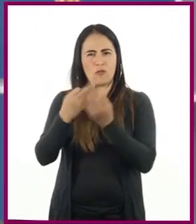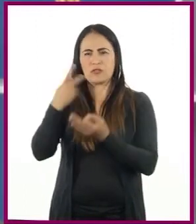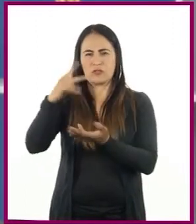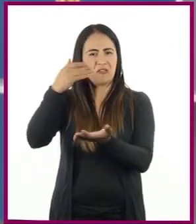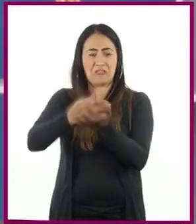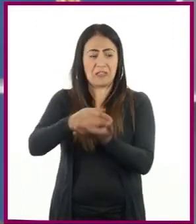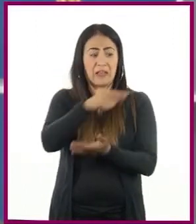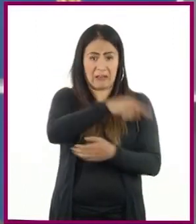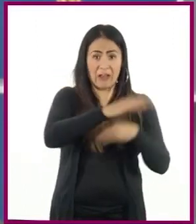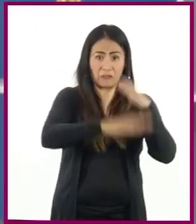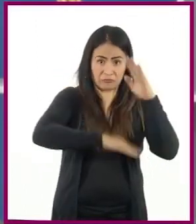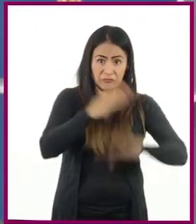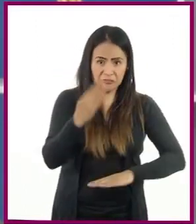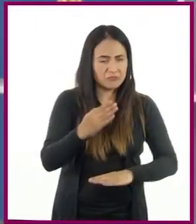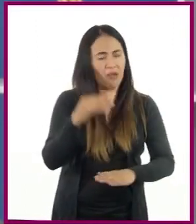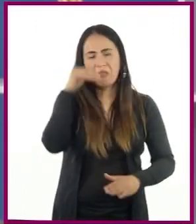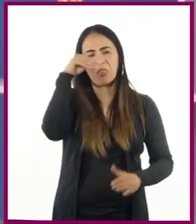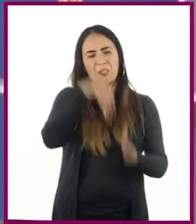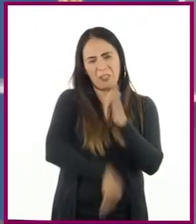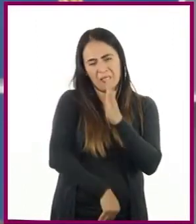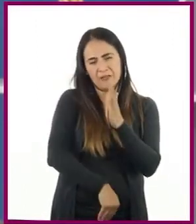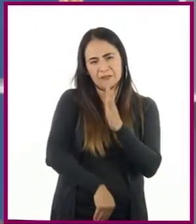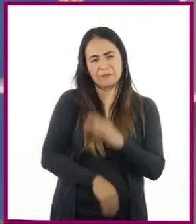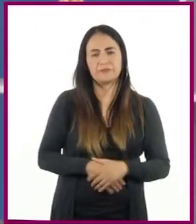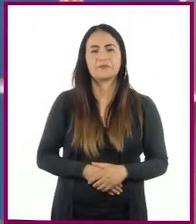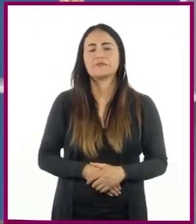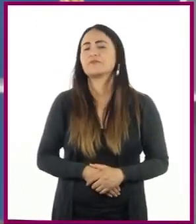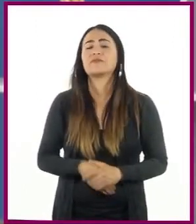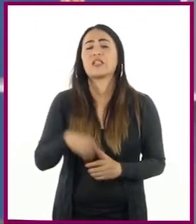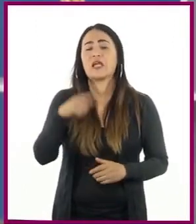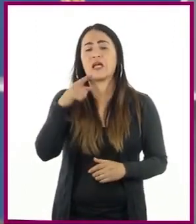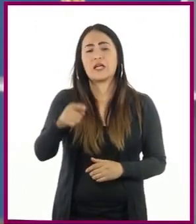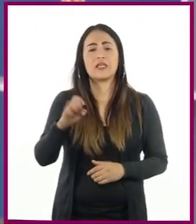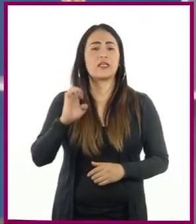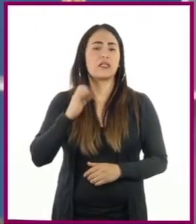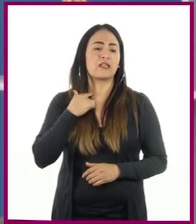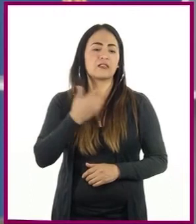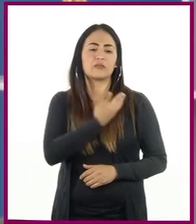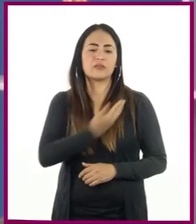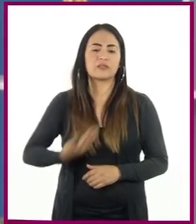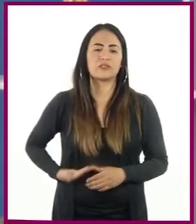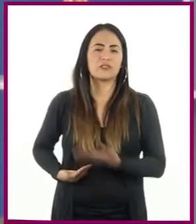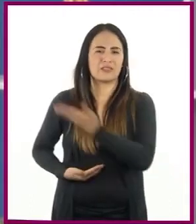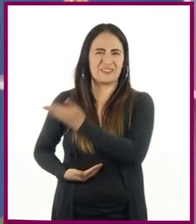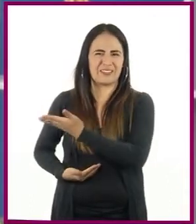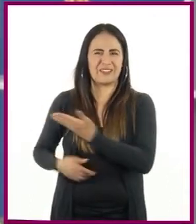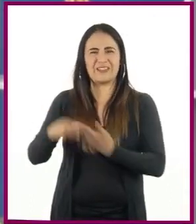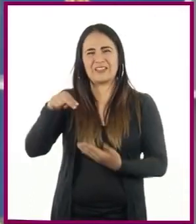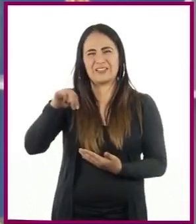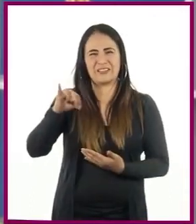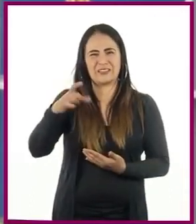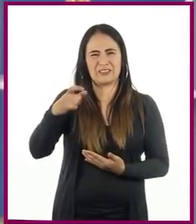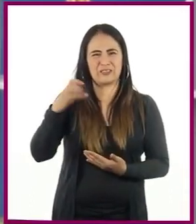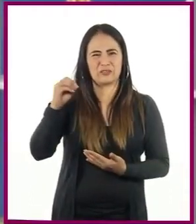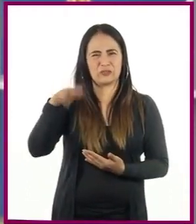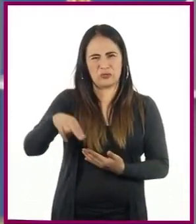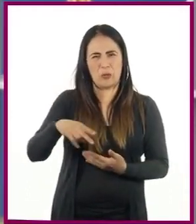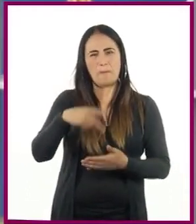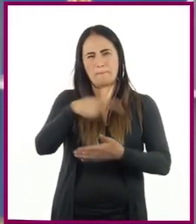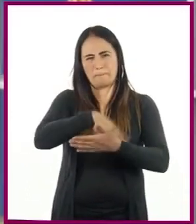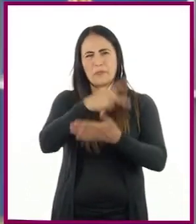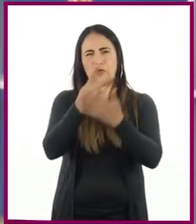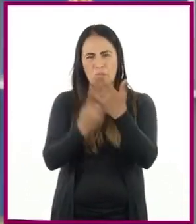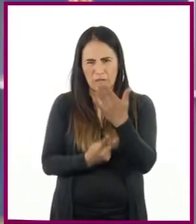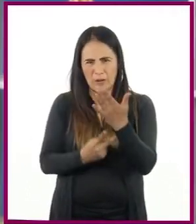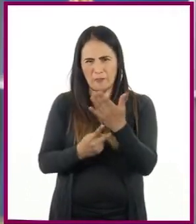de 1969, el recién nombrado presidente norteamericano, Richard Nixon, impulsó un programa de